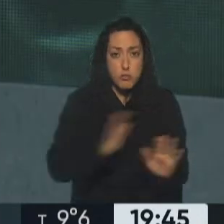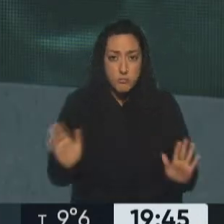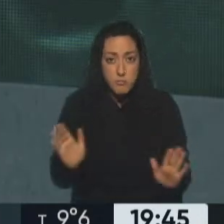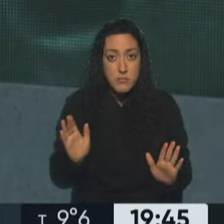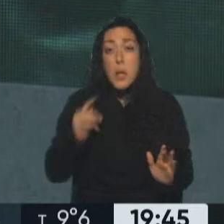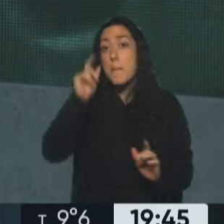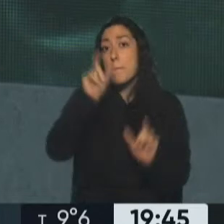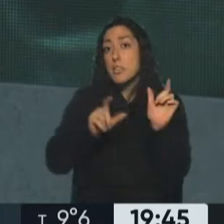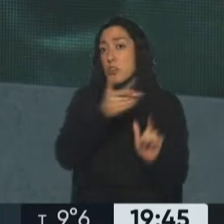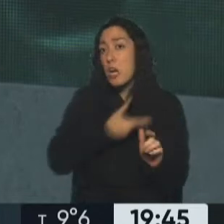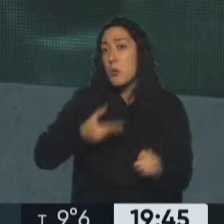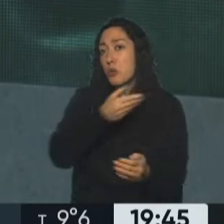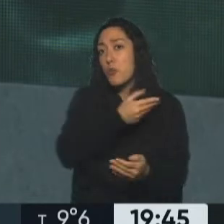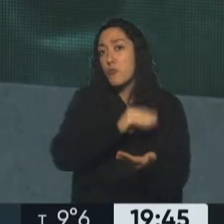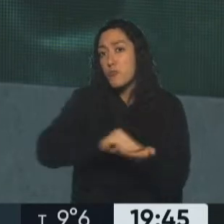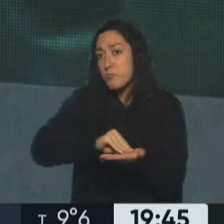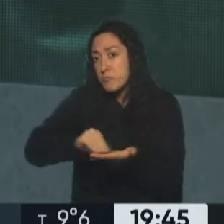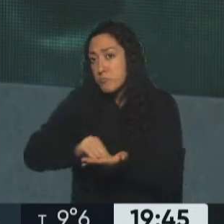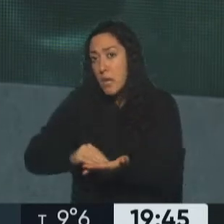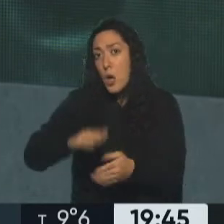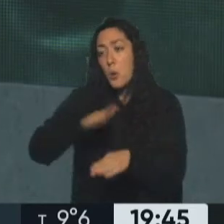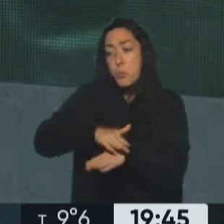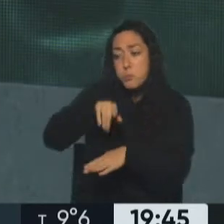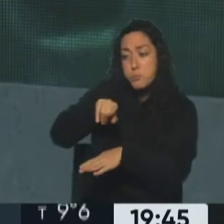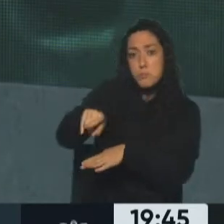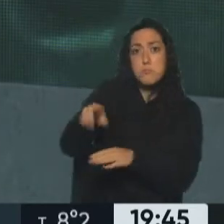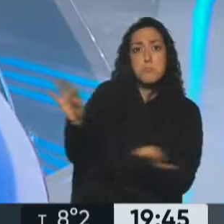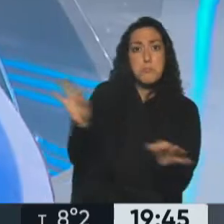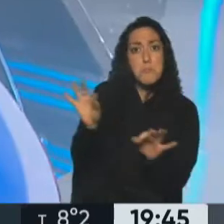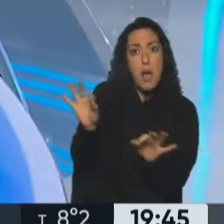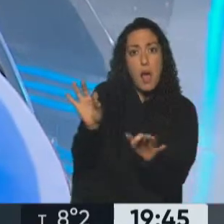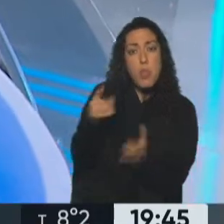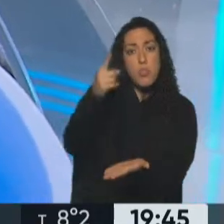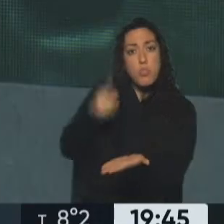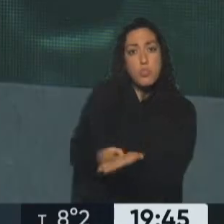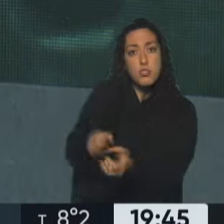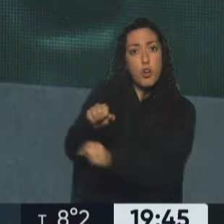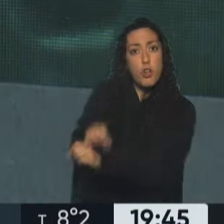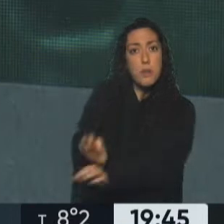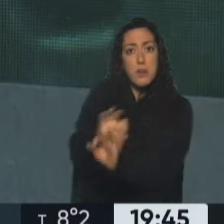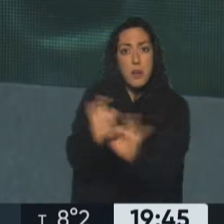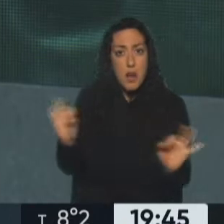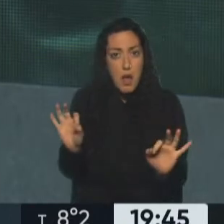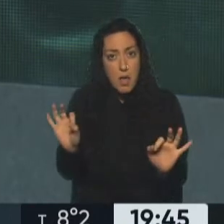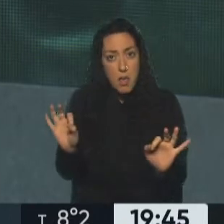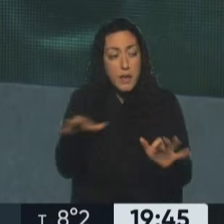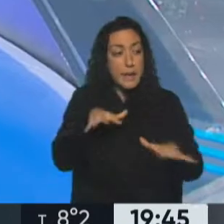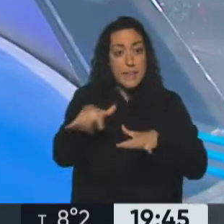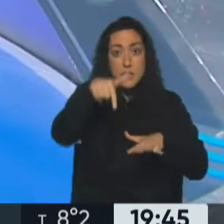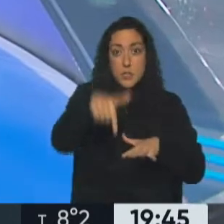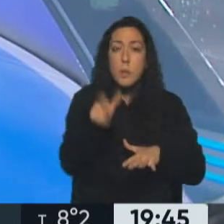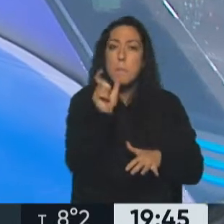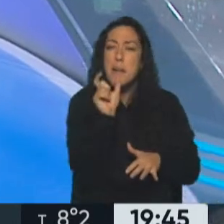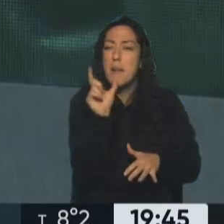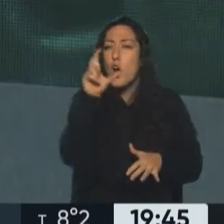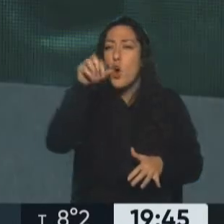funcionario me decías que do fue culpado o recibió alguna condena más allá de este este episodio de la palabra cometa